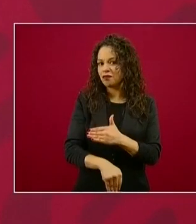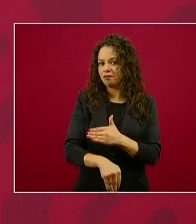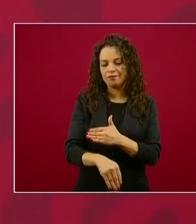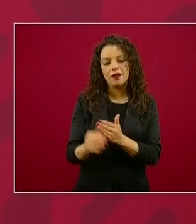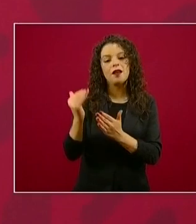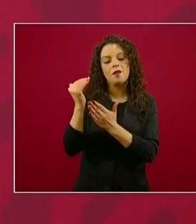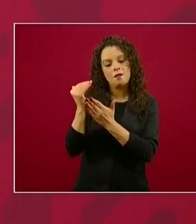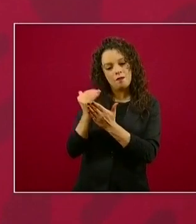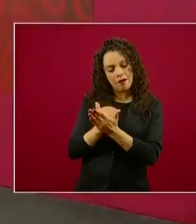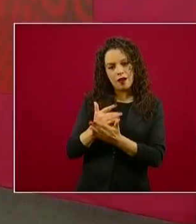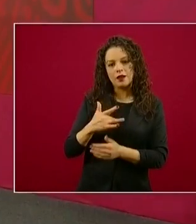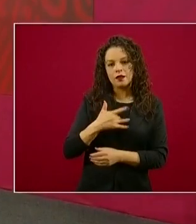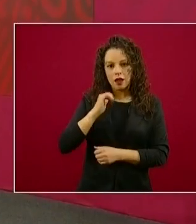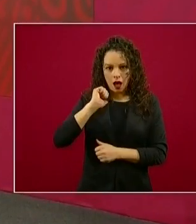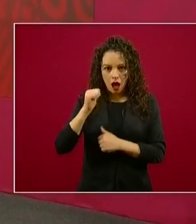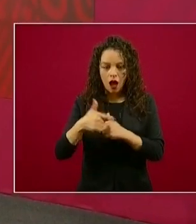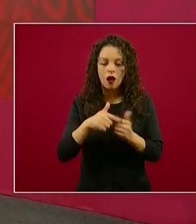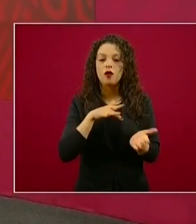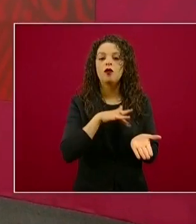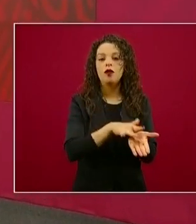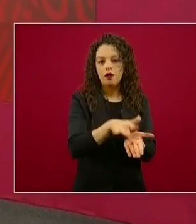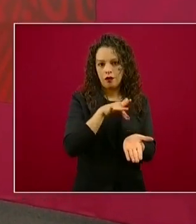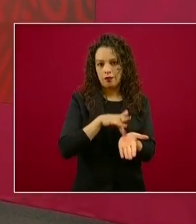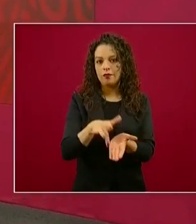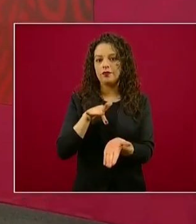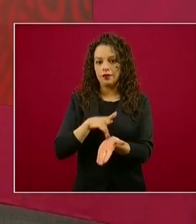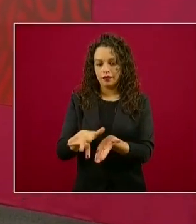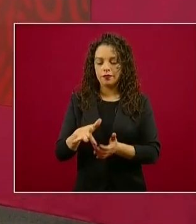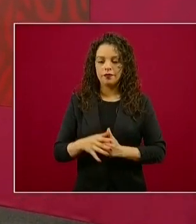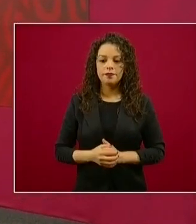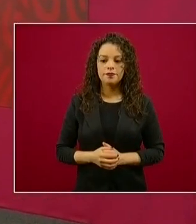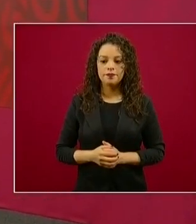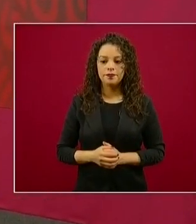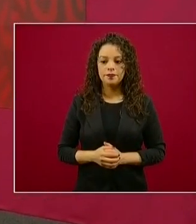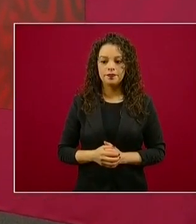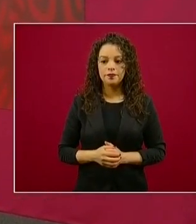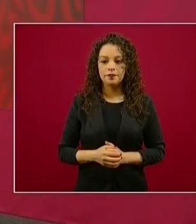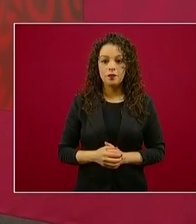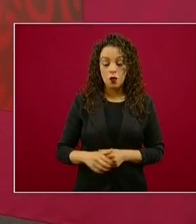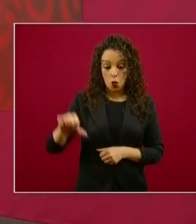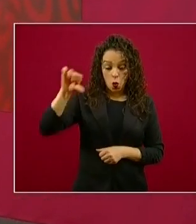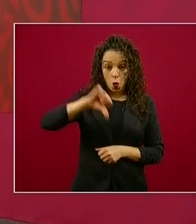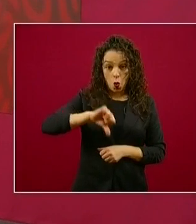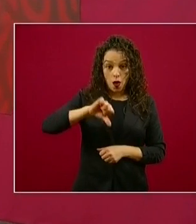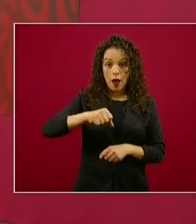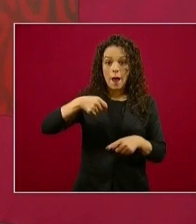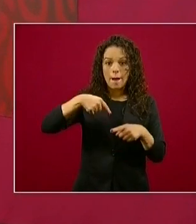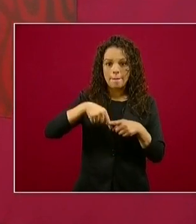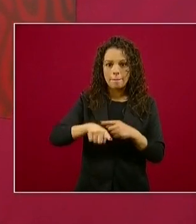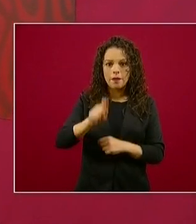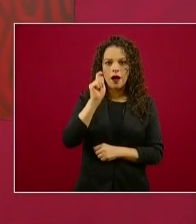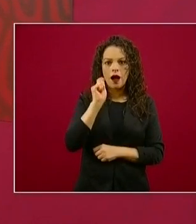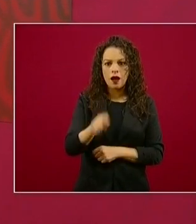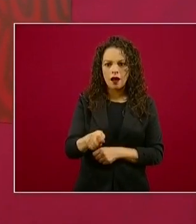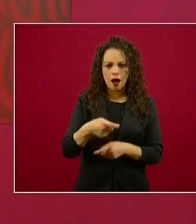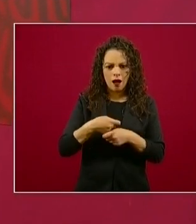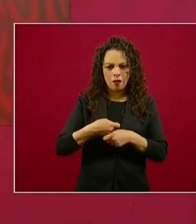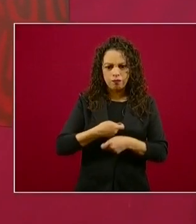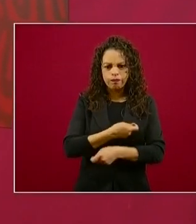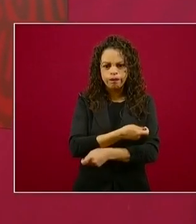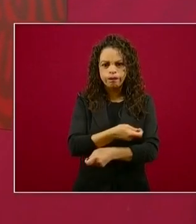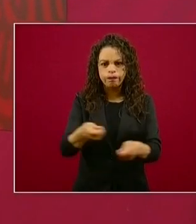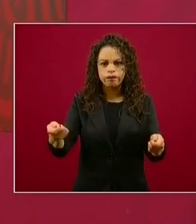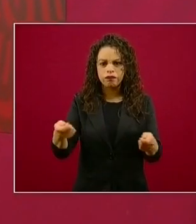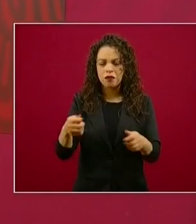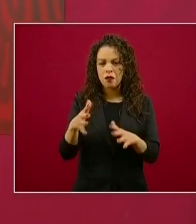discapacidad. Hoy mismo estamos iniciando la dispersión de cerca de 50